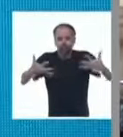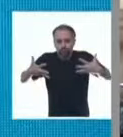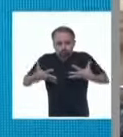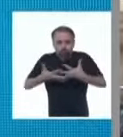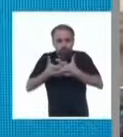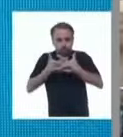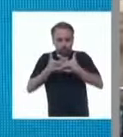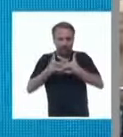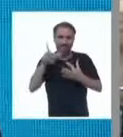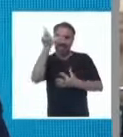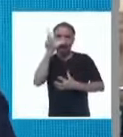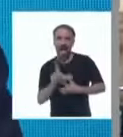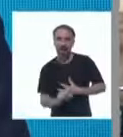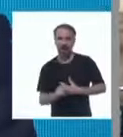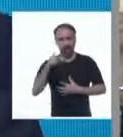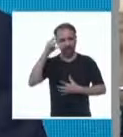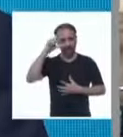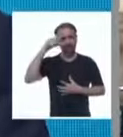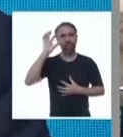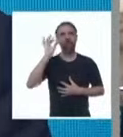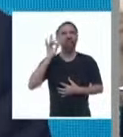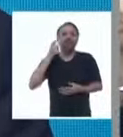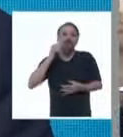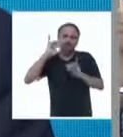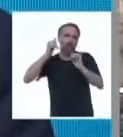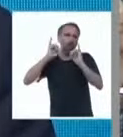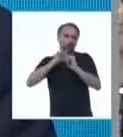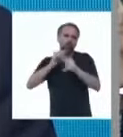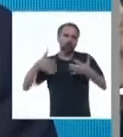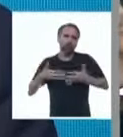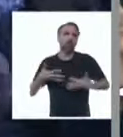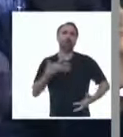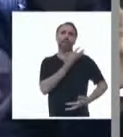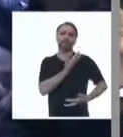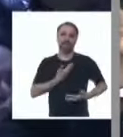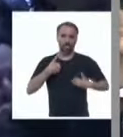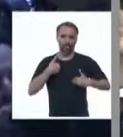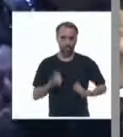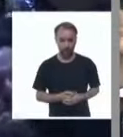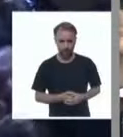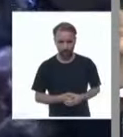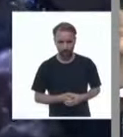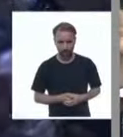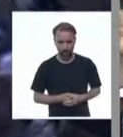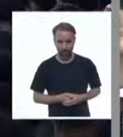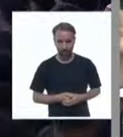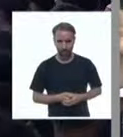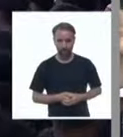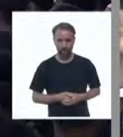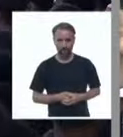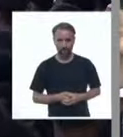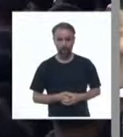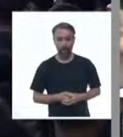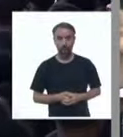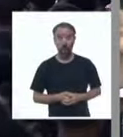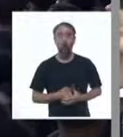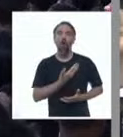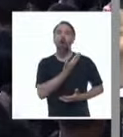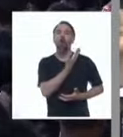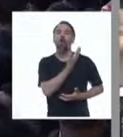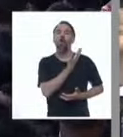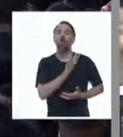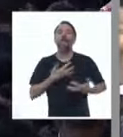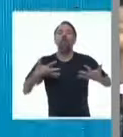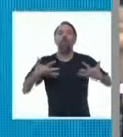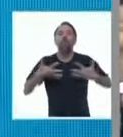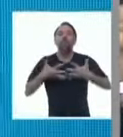una campaña a Mauricio Macri. Massa lo que menos quiere, obviamente, no sé cómo en el